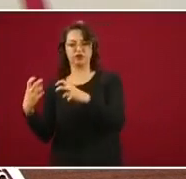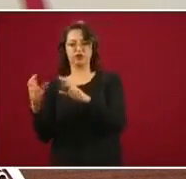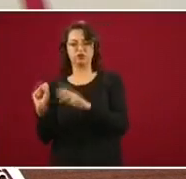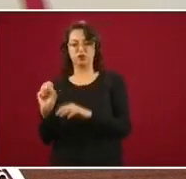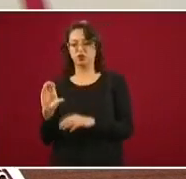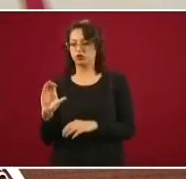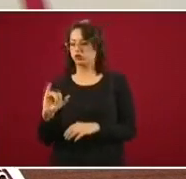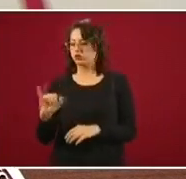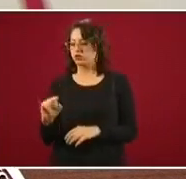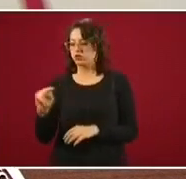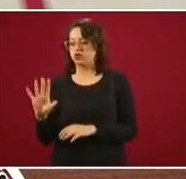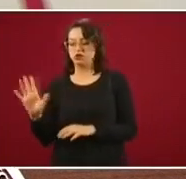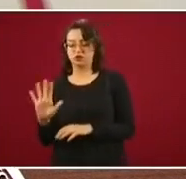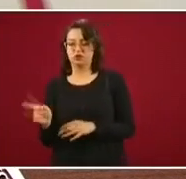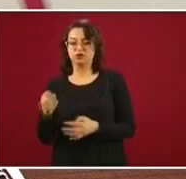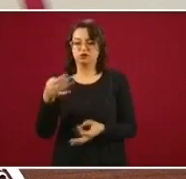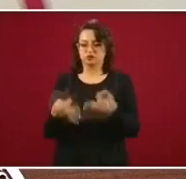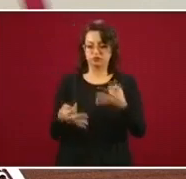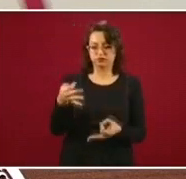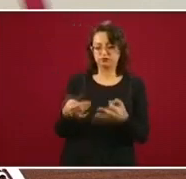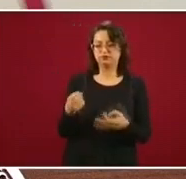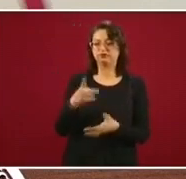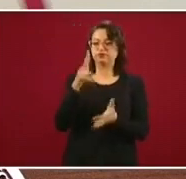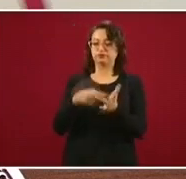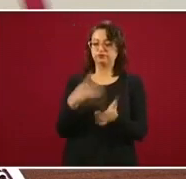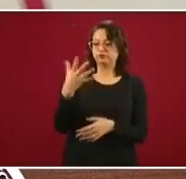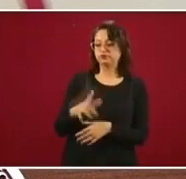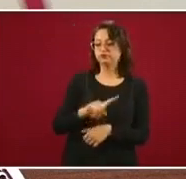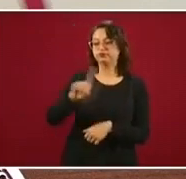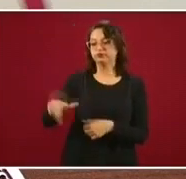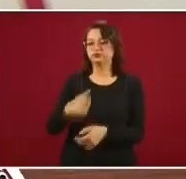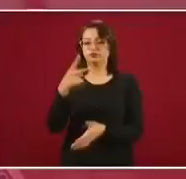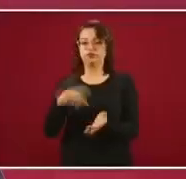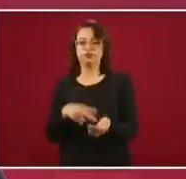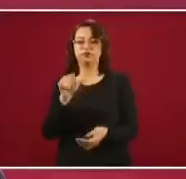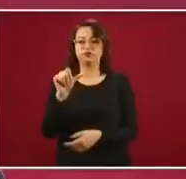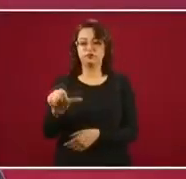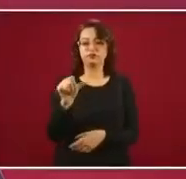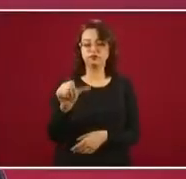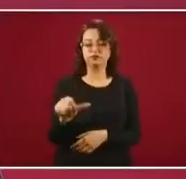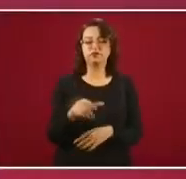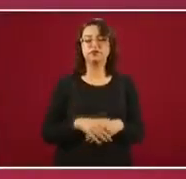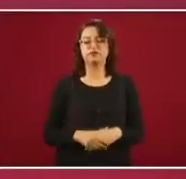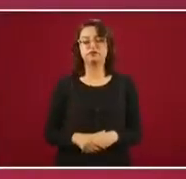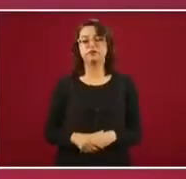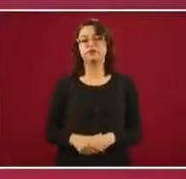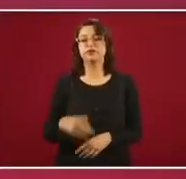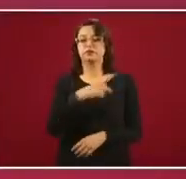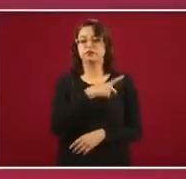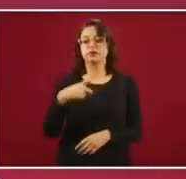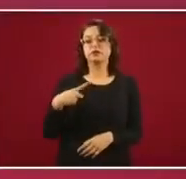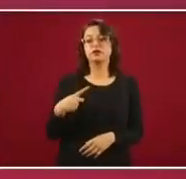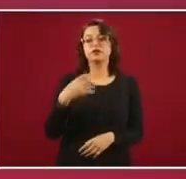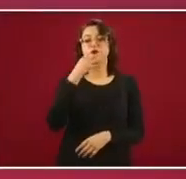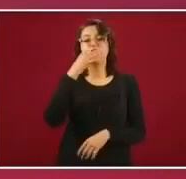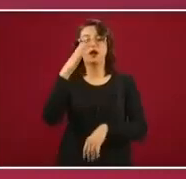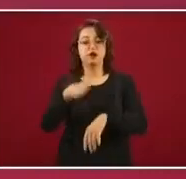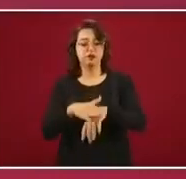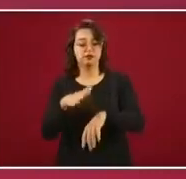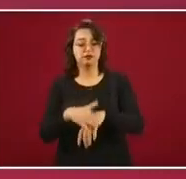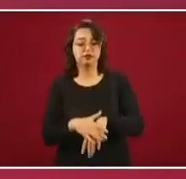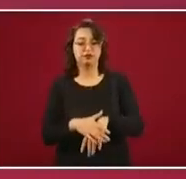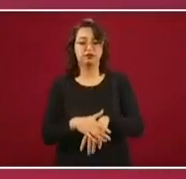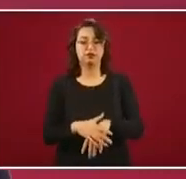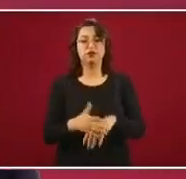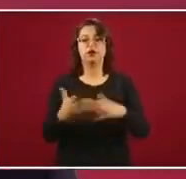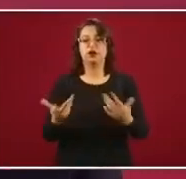una opinión al respecto, lo tuvo en 2010 y lo tuvo en 2016. Primero, hay que decir algo, el ámbito de aplicación de